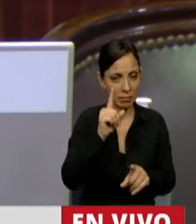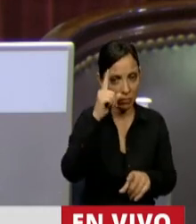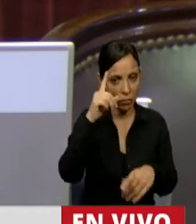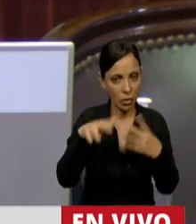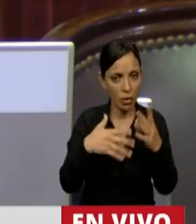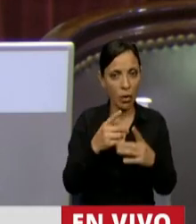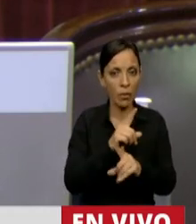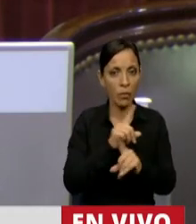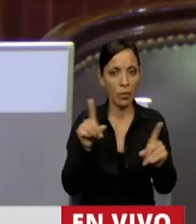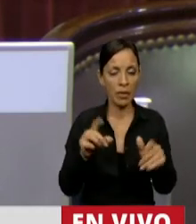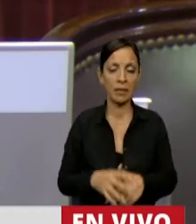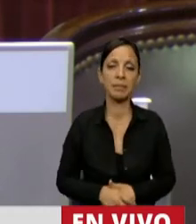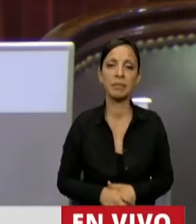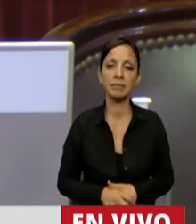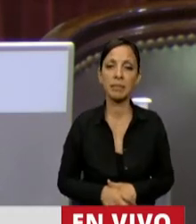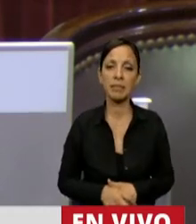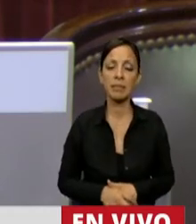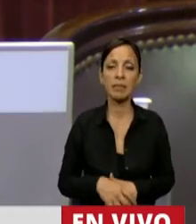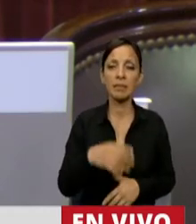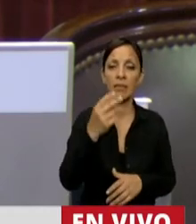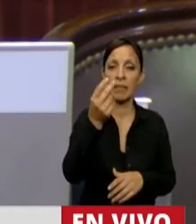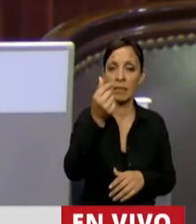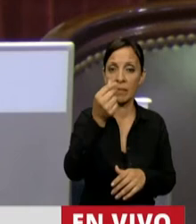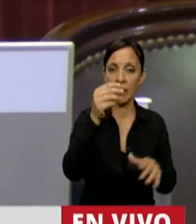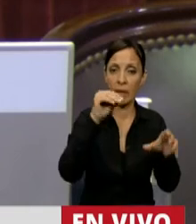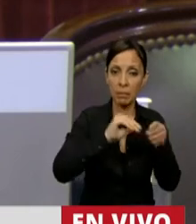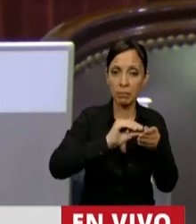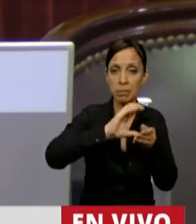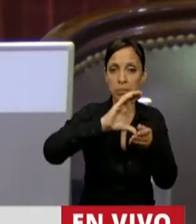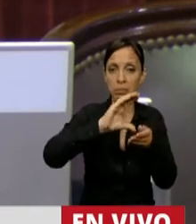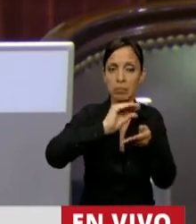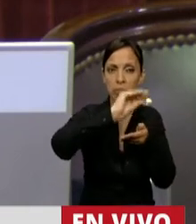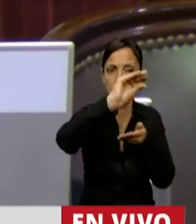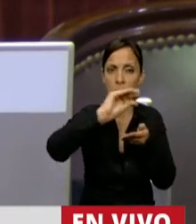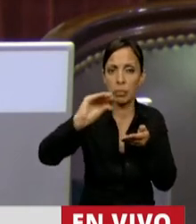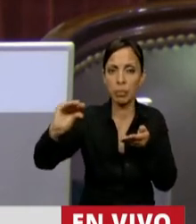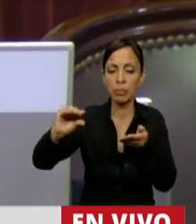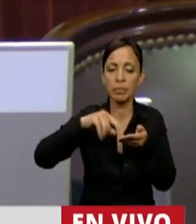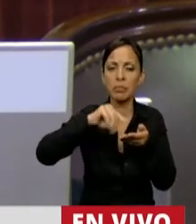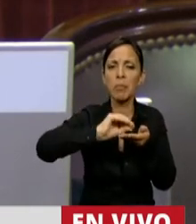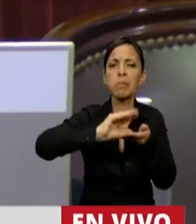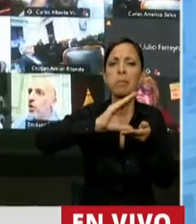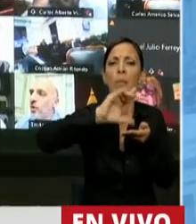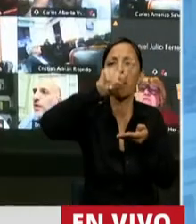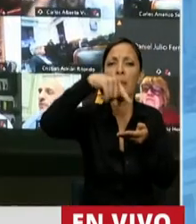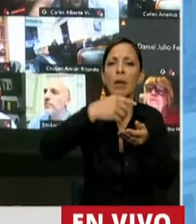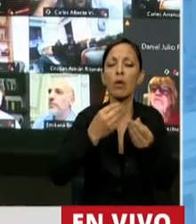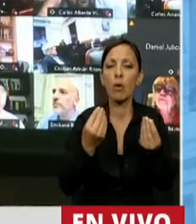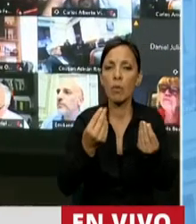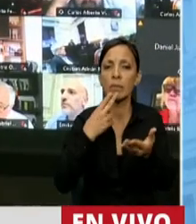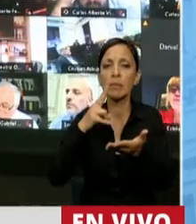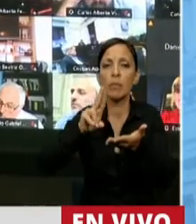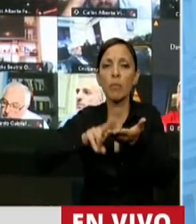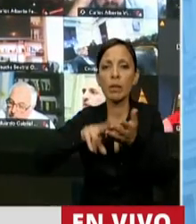presidente. La coparticipación proviene de los impuestos que se cobran y